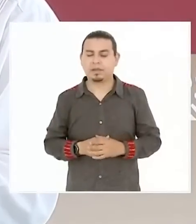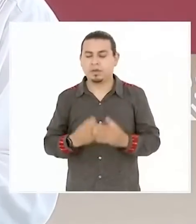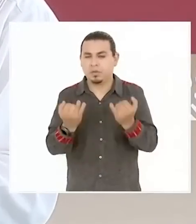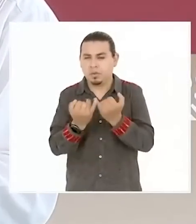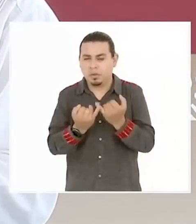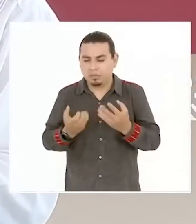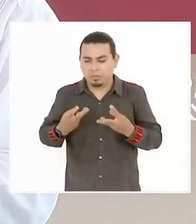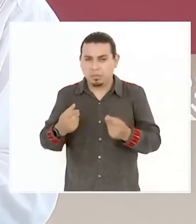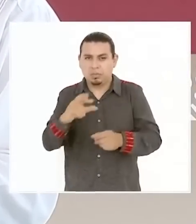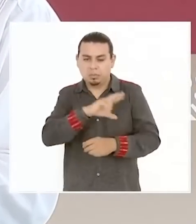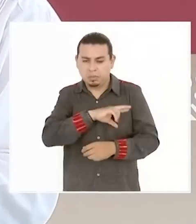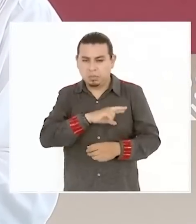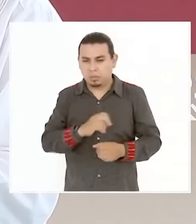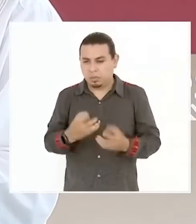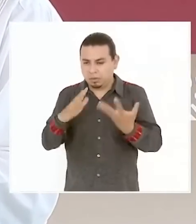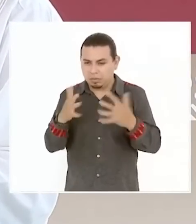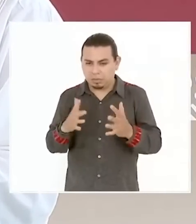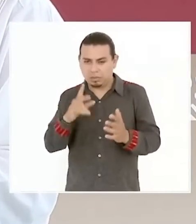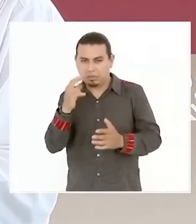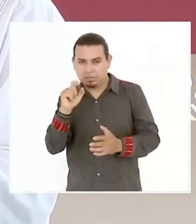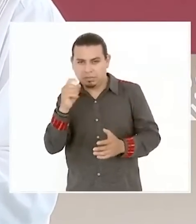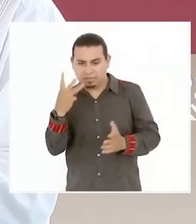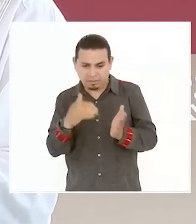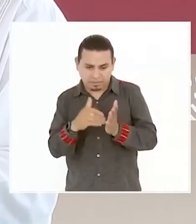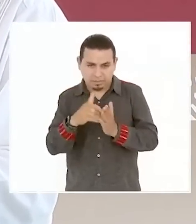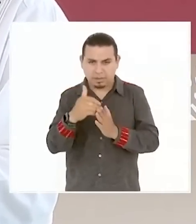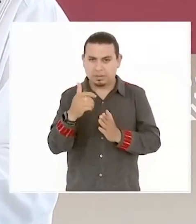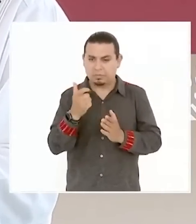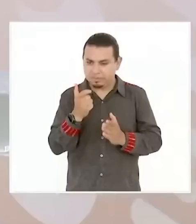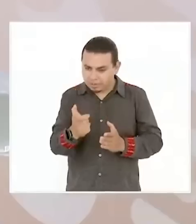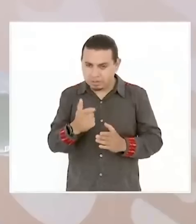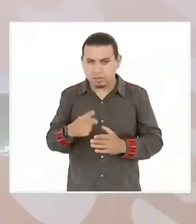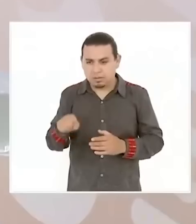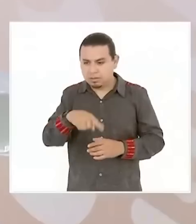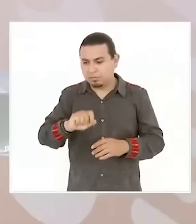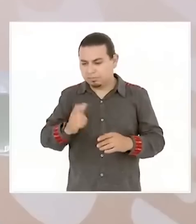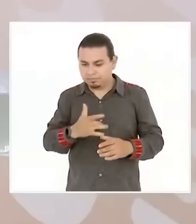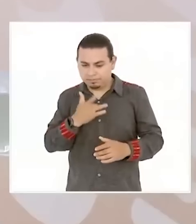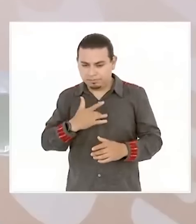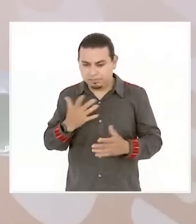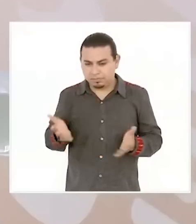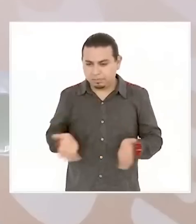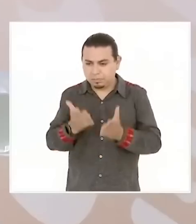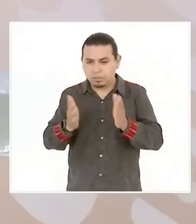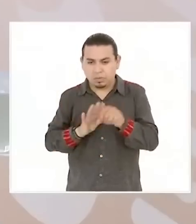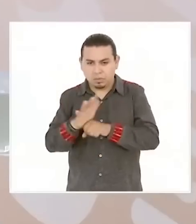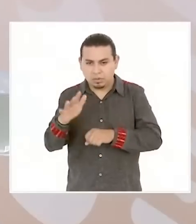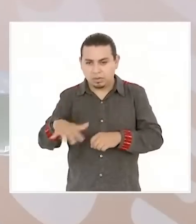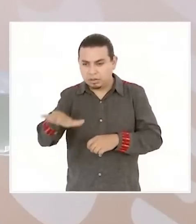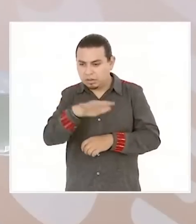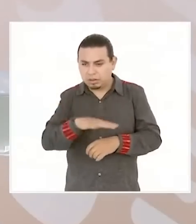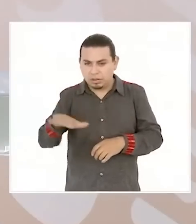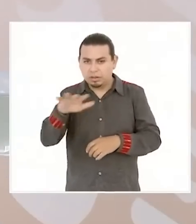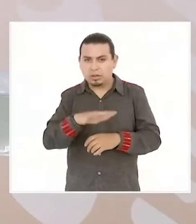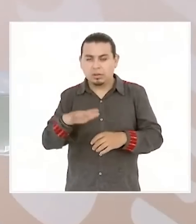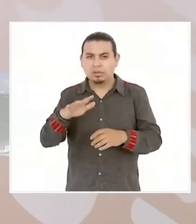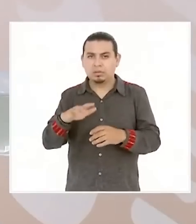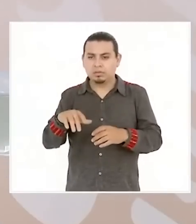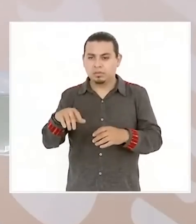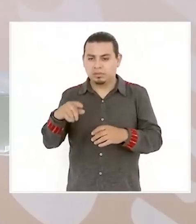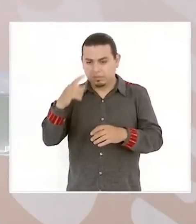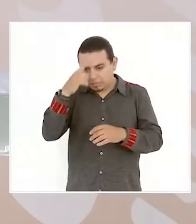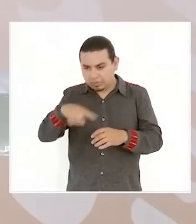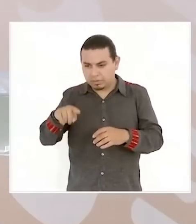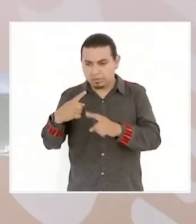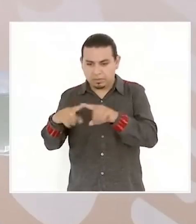con inversión privada de aproximadamente 23.000 millones de pesos, se está promoviendo el desarrollo de las terminales especializadas de